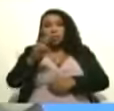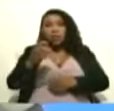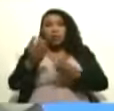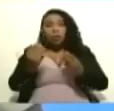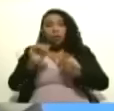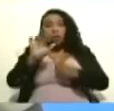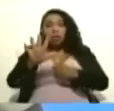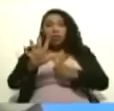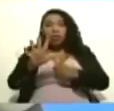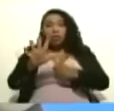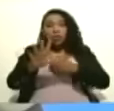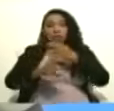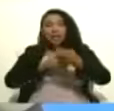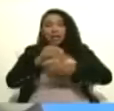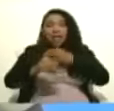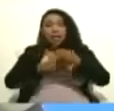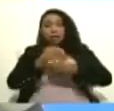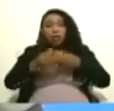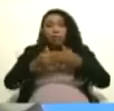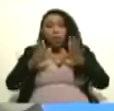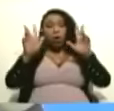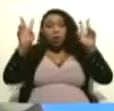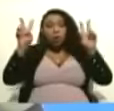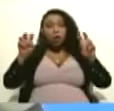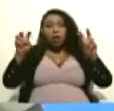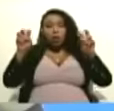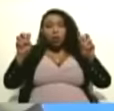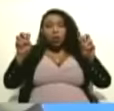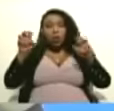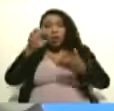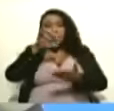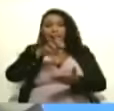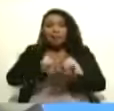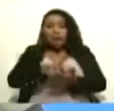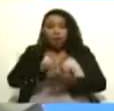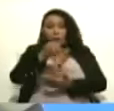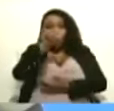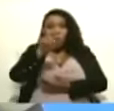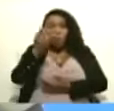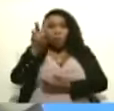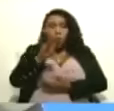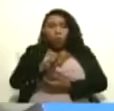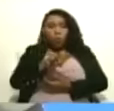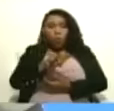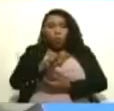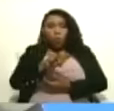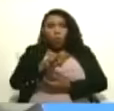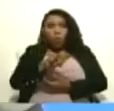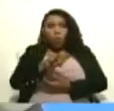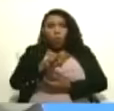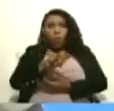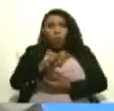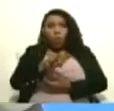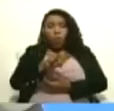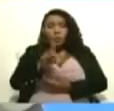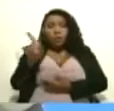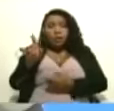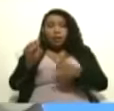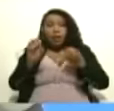la conformación la creación de el estado de la guayana esquiva y un plan